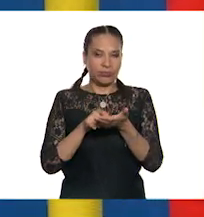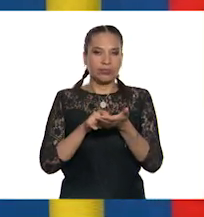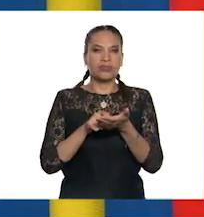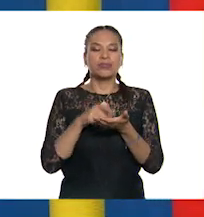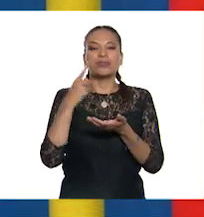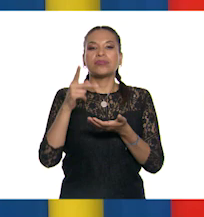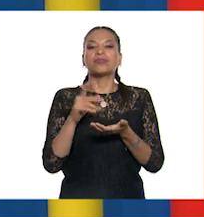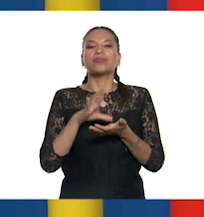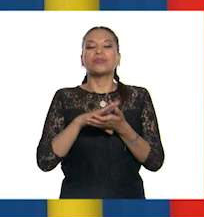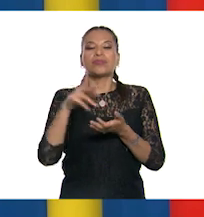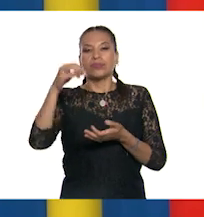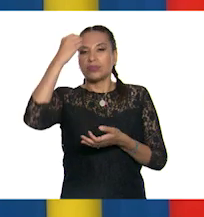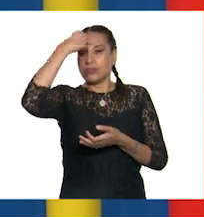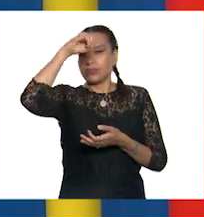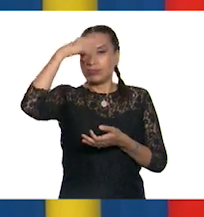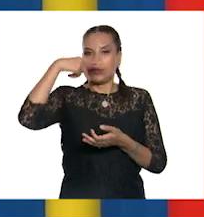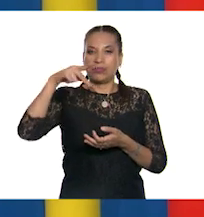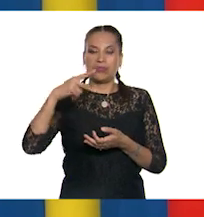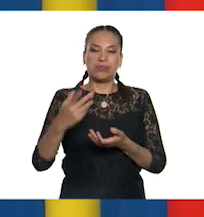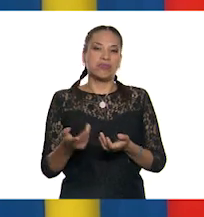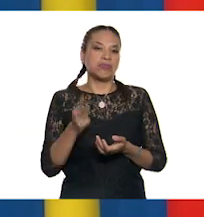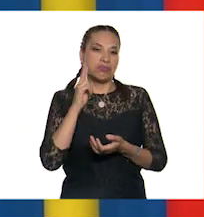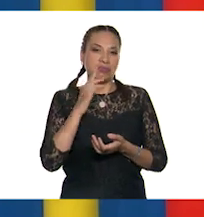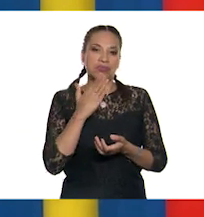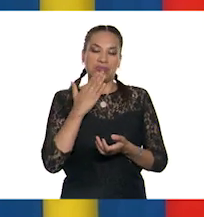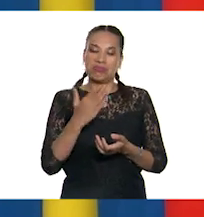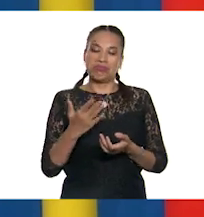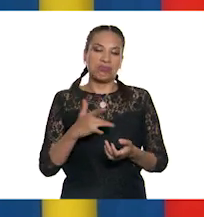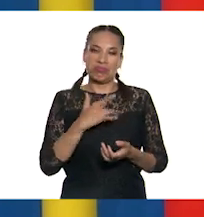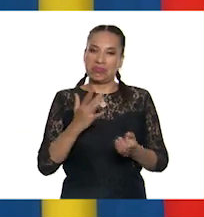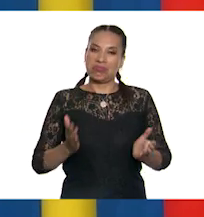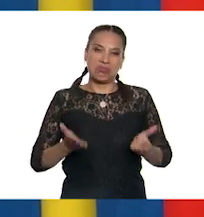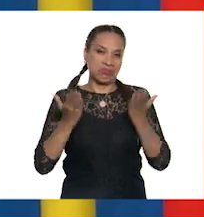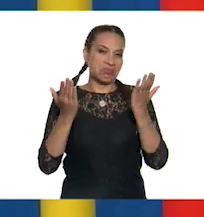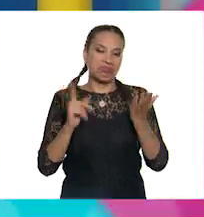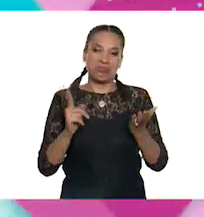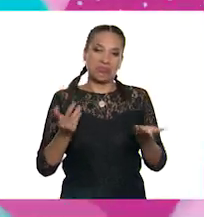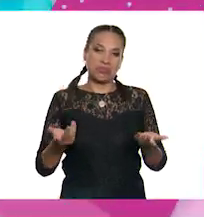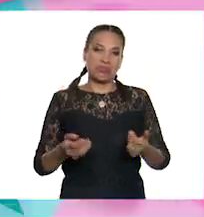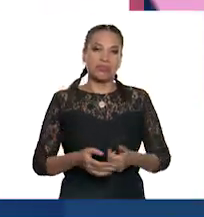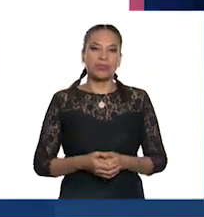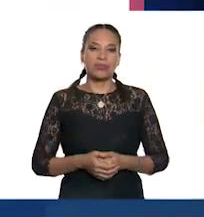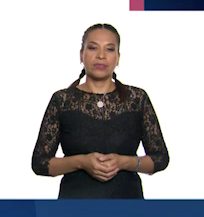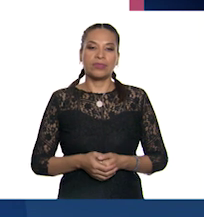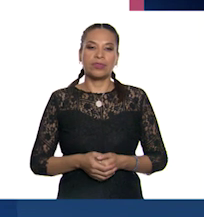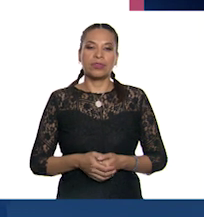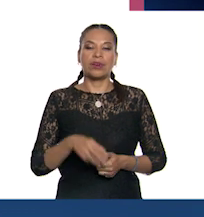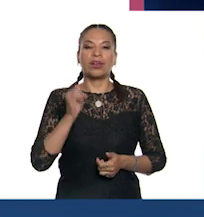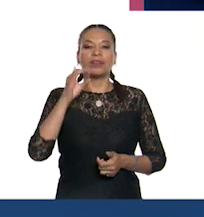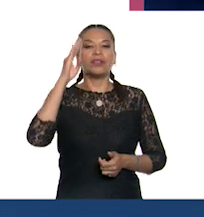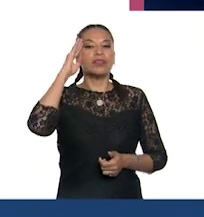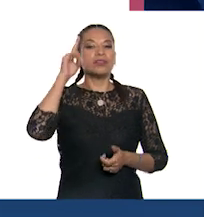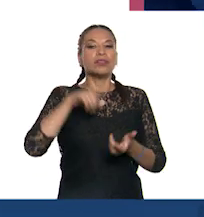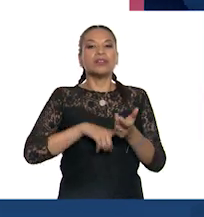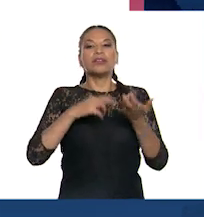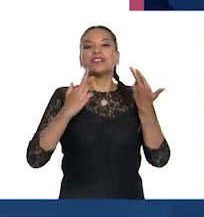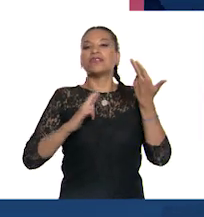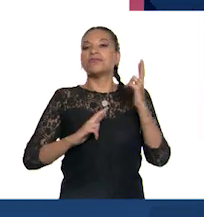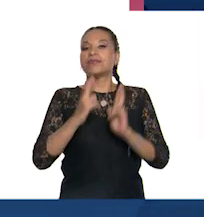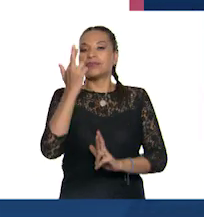cuyo destino, en su opinión, pues no resulta muy alentador, ¿verdad? Así pensaba el